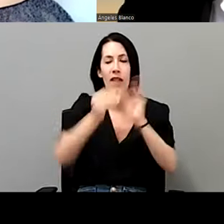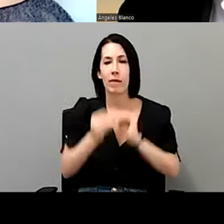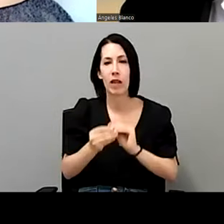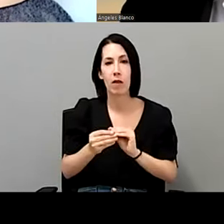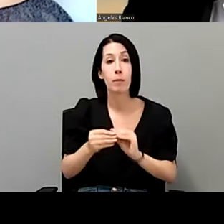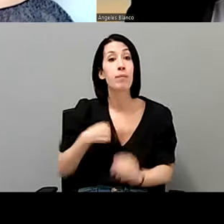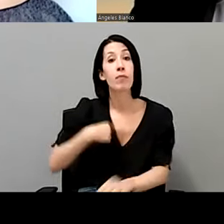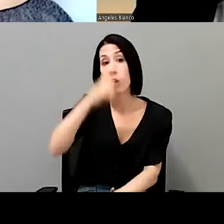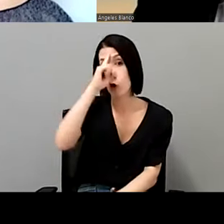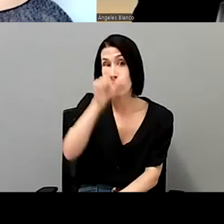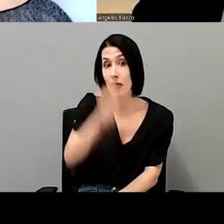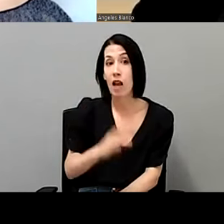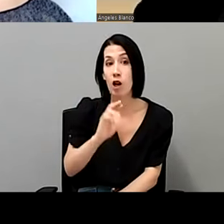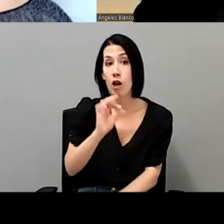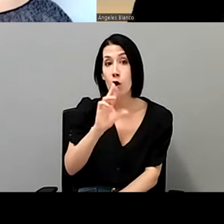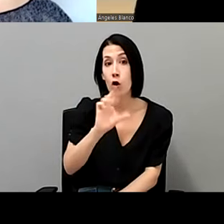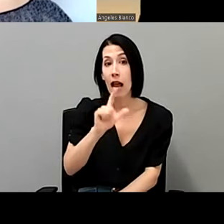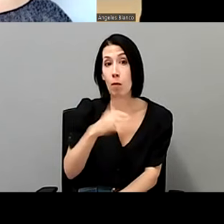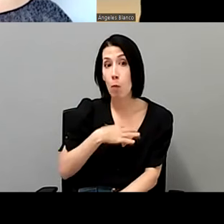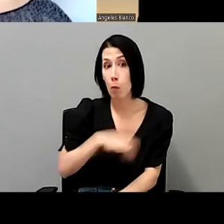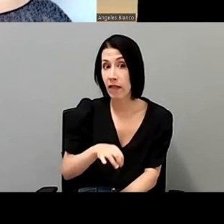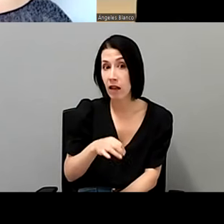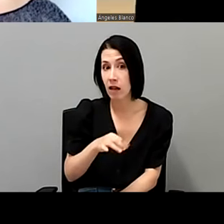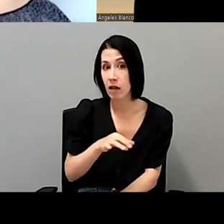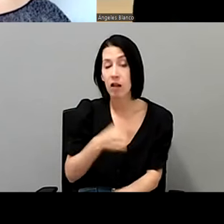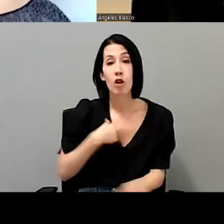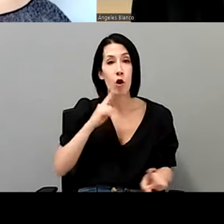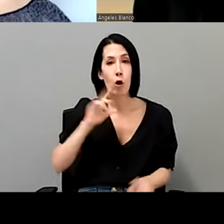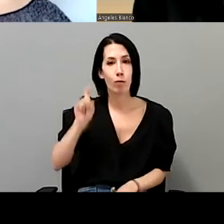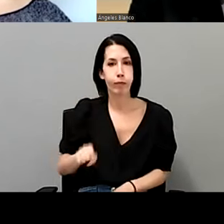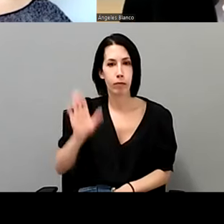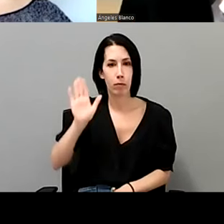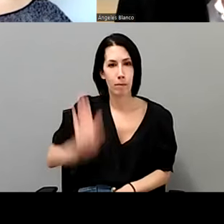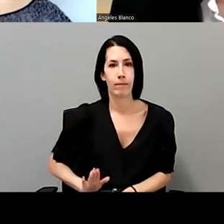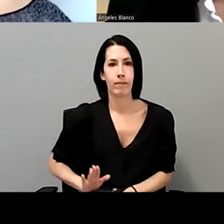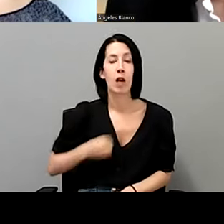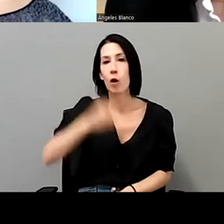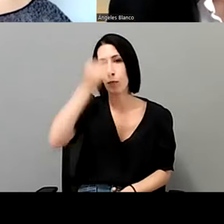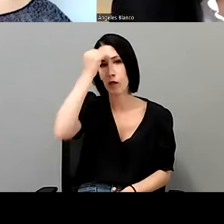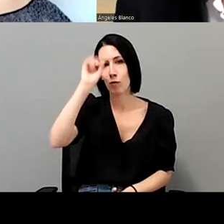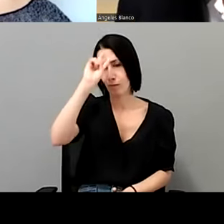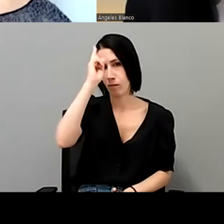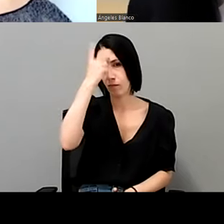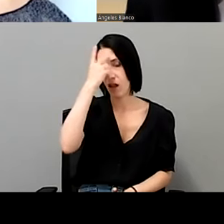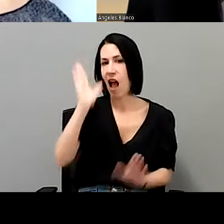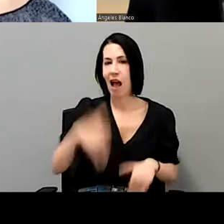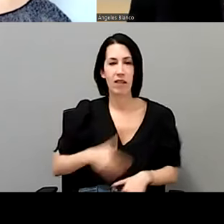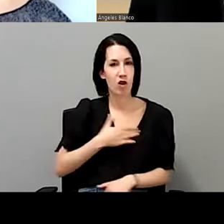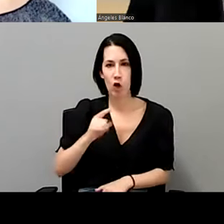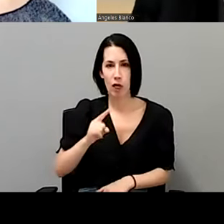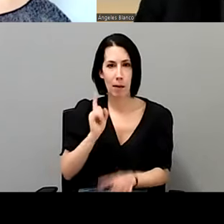si Coral ya puede hablar. No, ha bajado la mano, así que supongo que finalmente no quiere